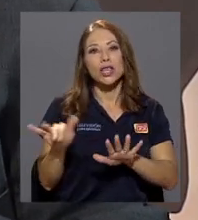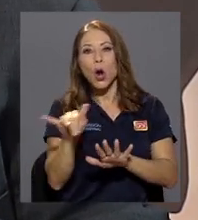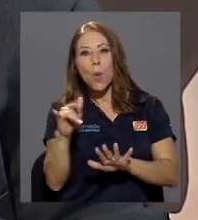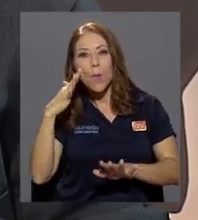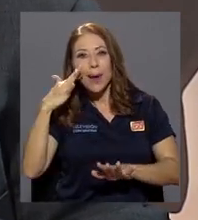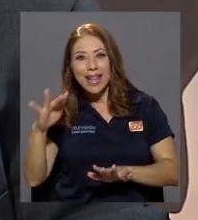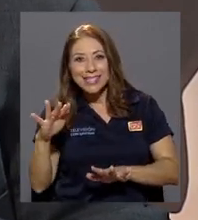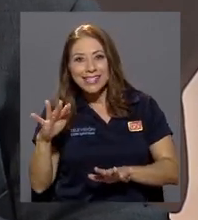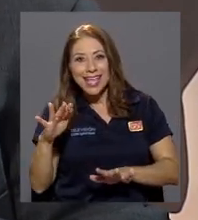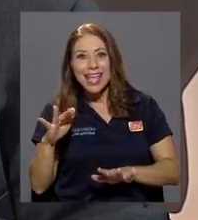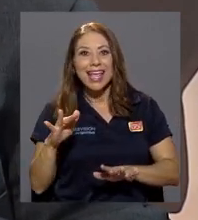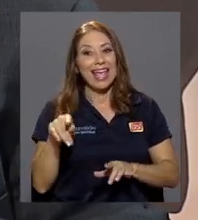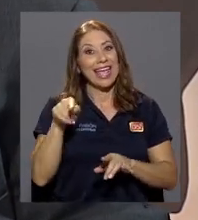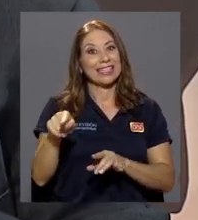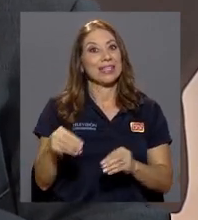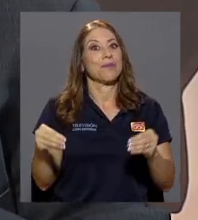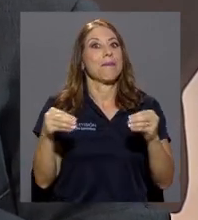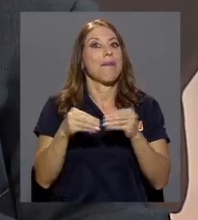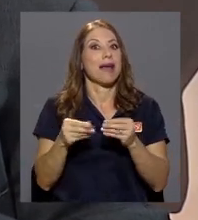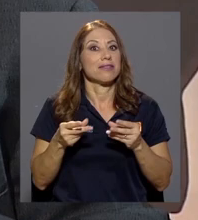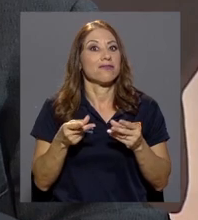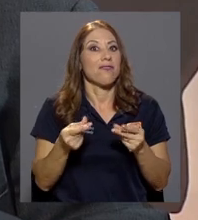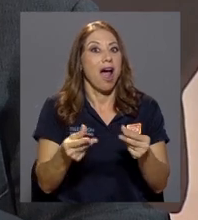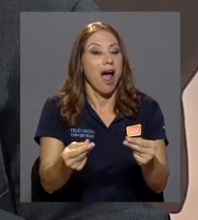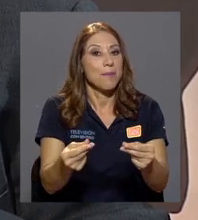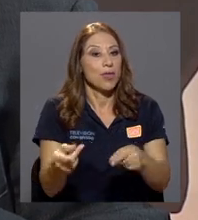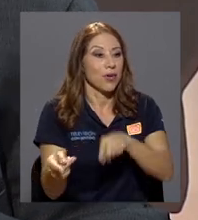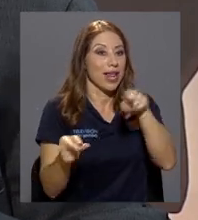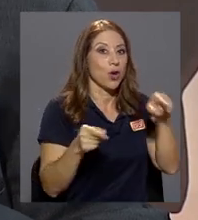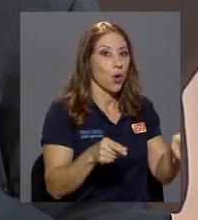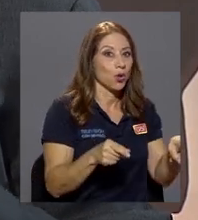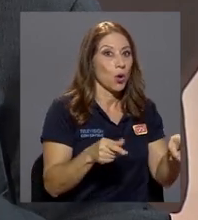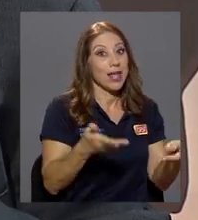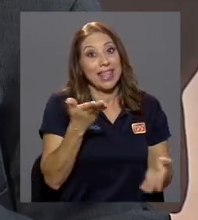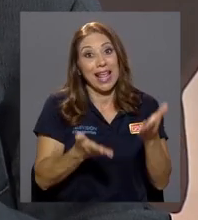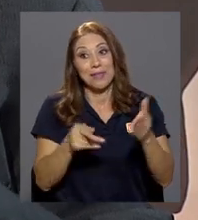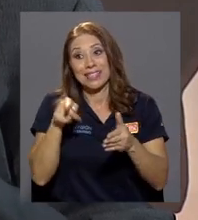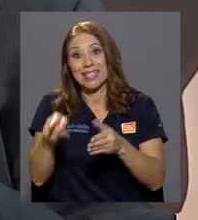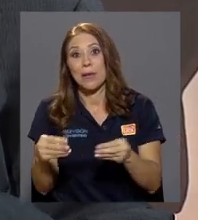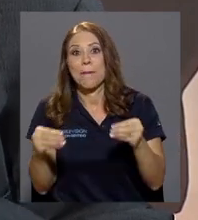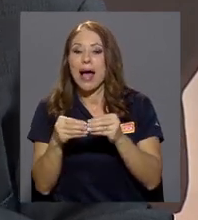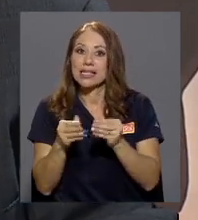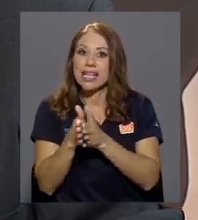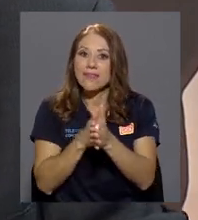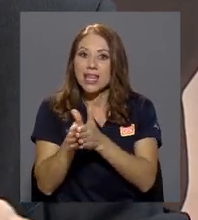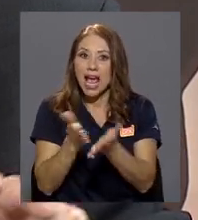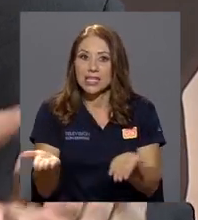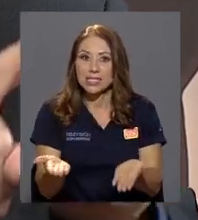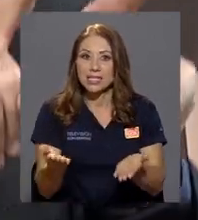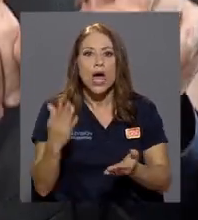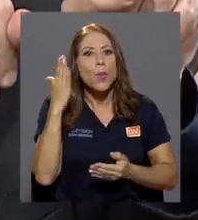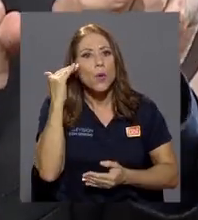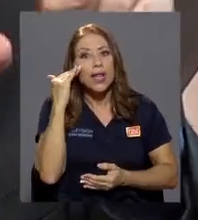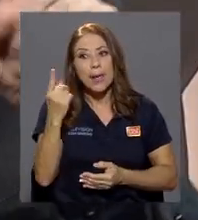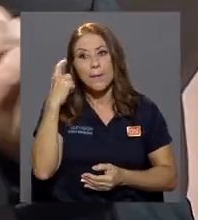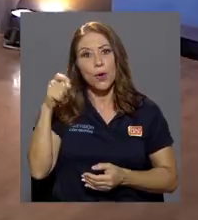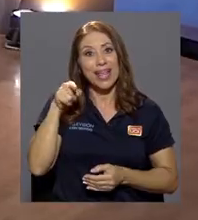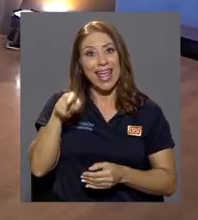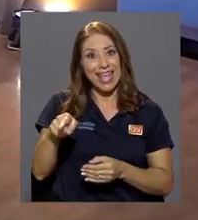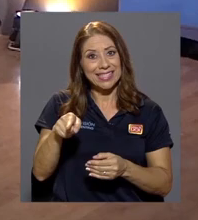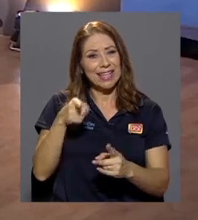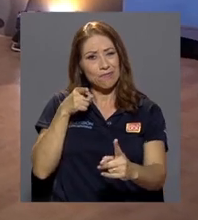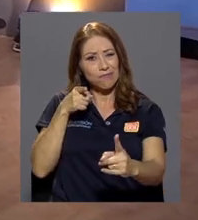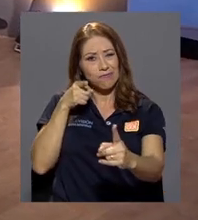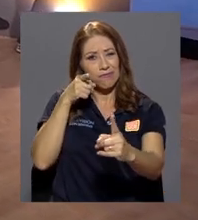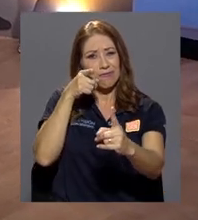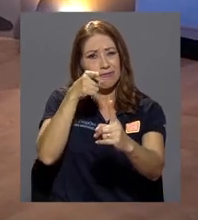más rápido que el otro y puede ser tanto o más eficaz porque dibuja una verdadera hoja de ruta en el ámbito de